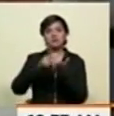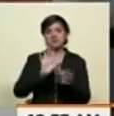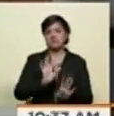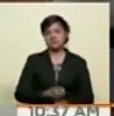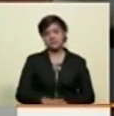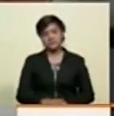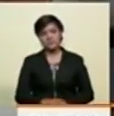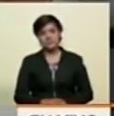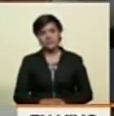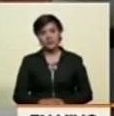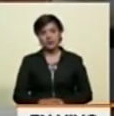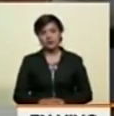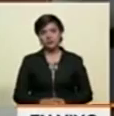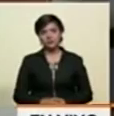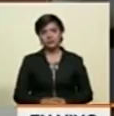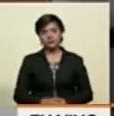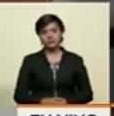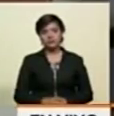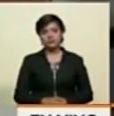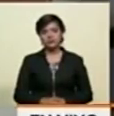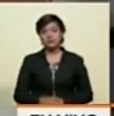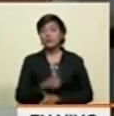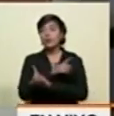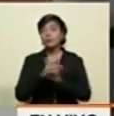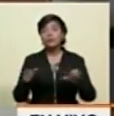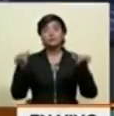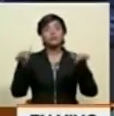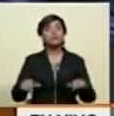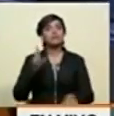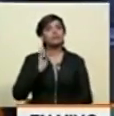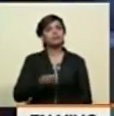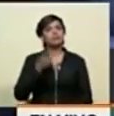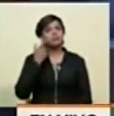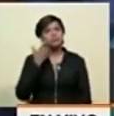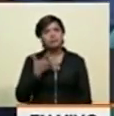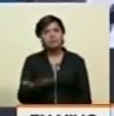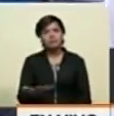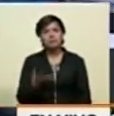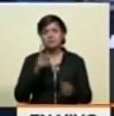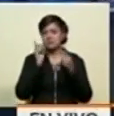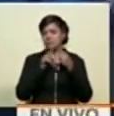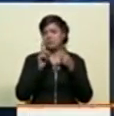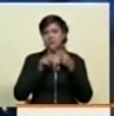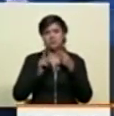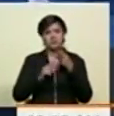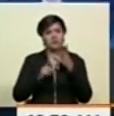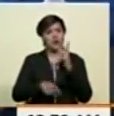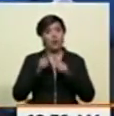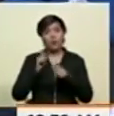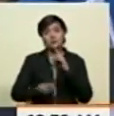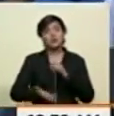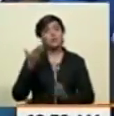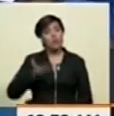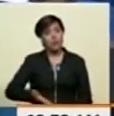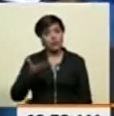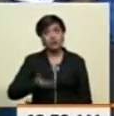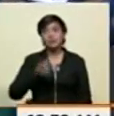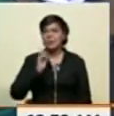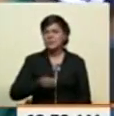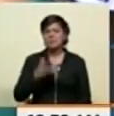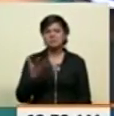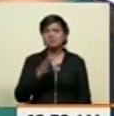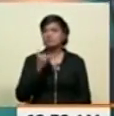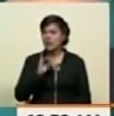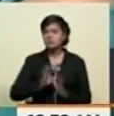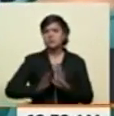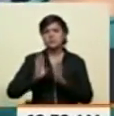juego. Y aquí tenemos que tomar en consideración un conjunto de elementos que son importantes, que también generan